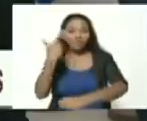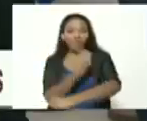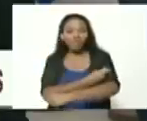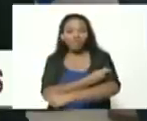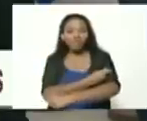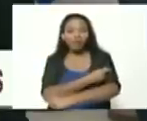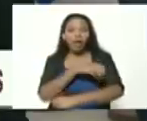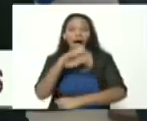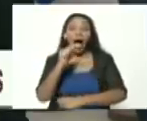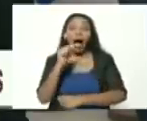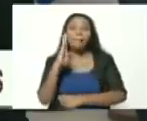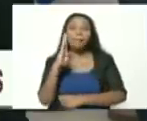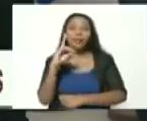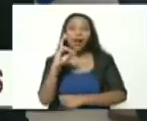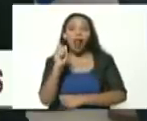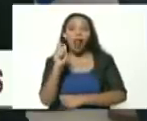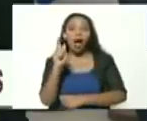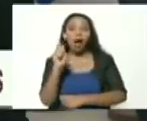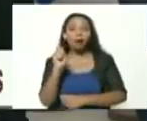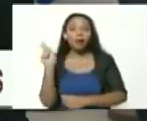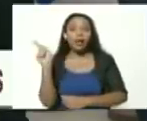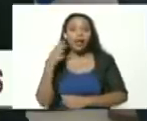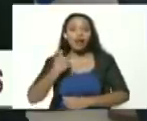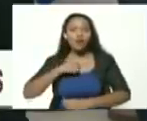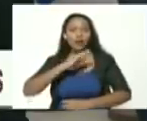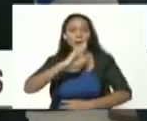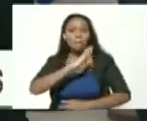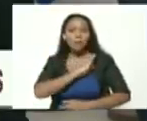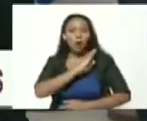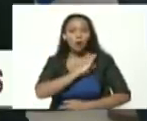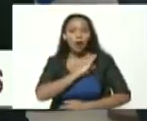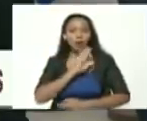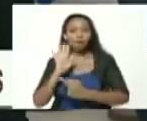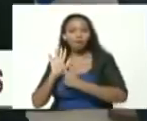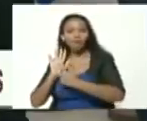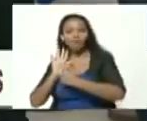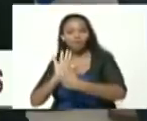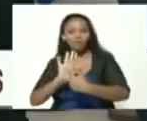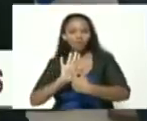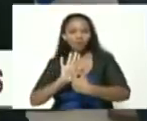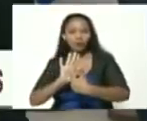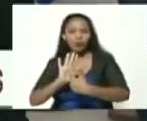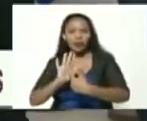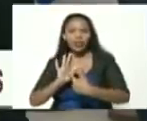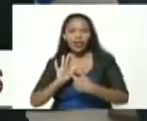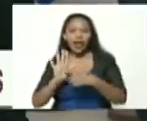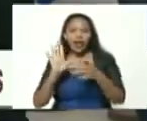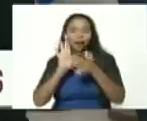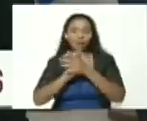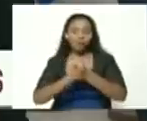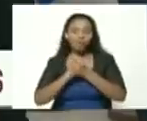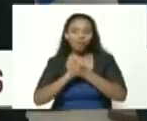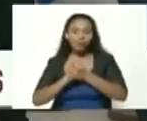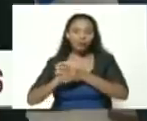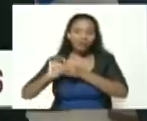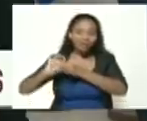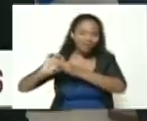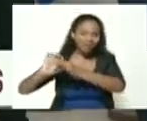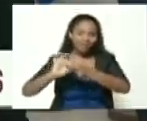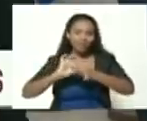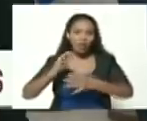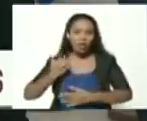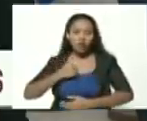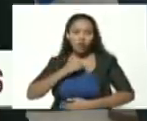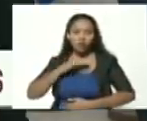Abdala como muestra de la relación estrecha de hermanos entre nuestros